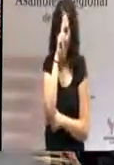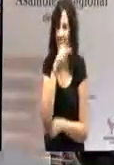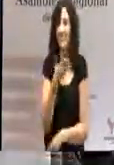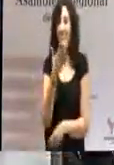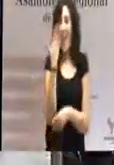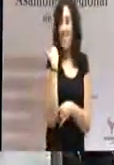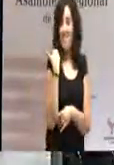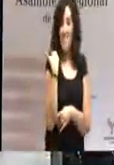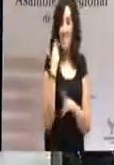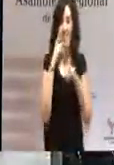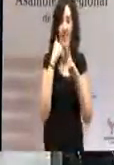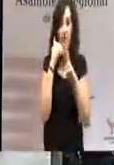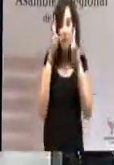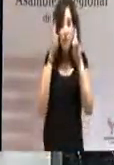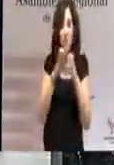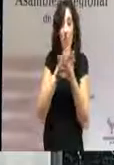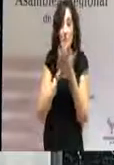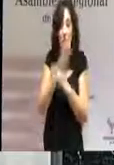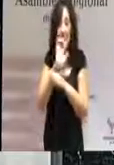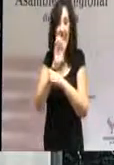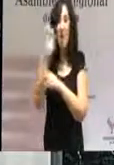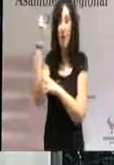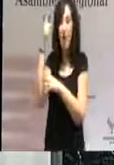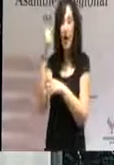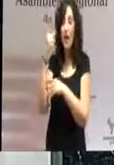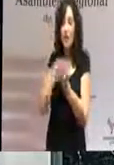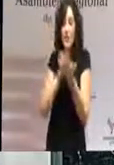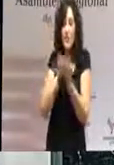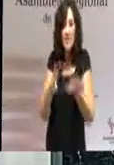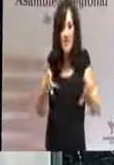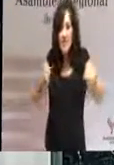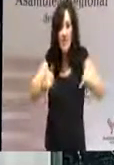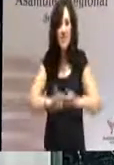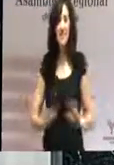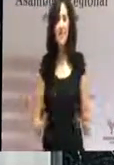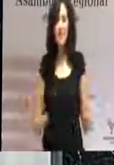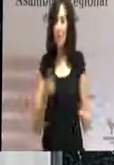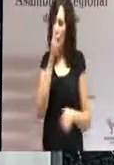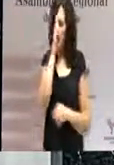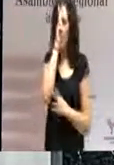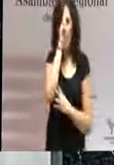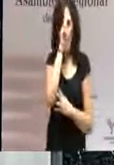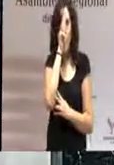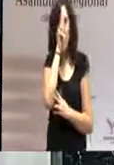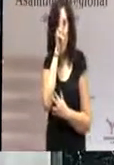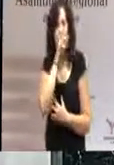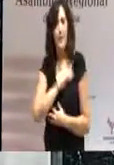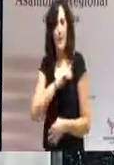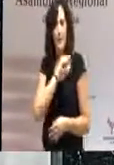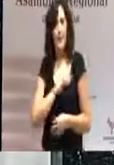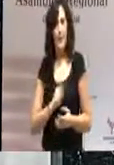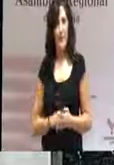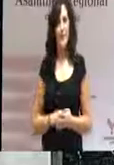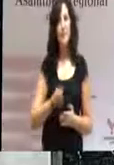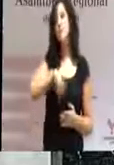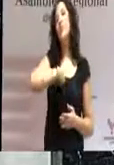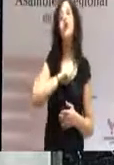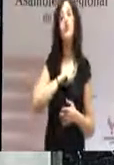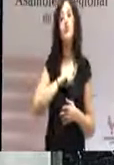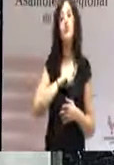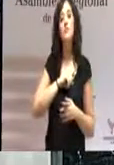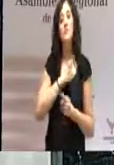sola referencia a la energía solar. Sintomático, preocupante. Nosotros, en cambio,